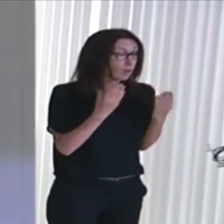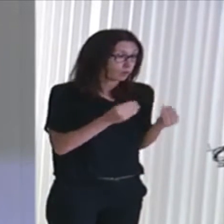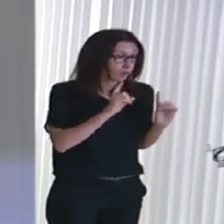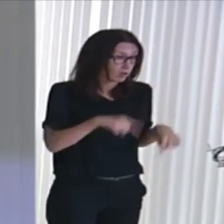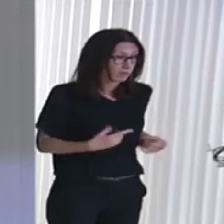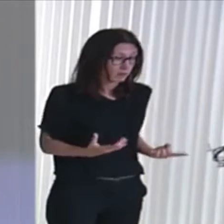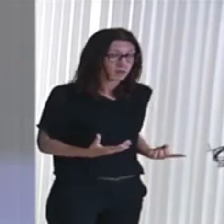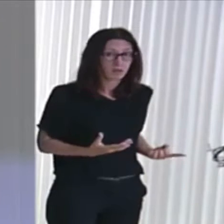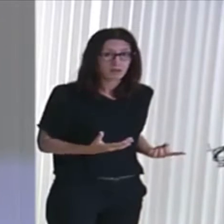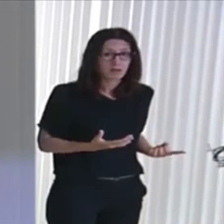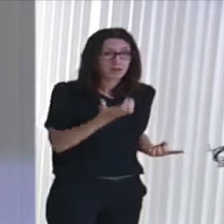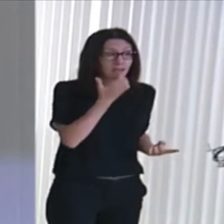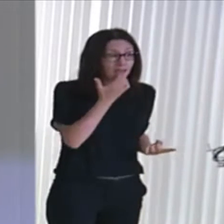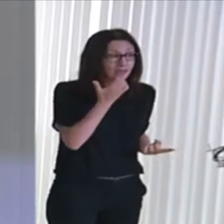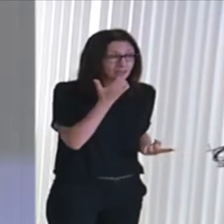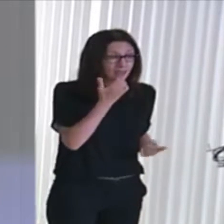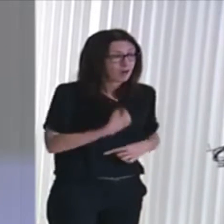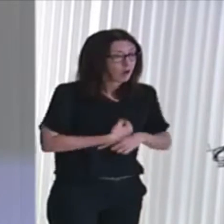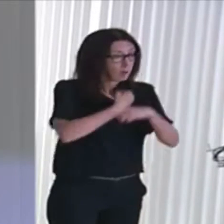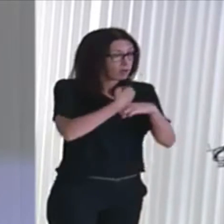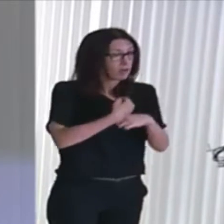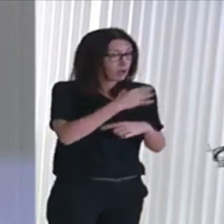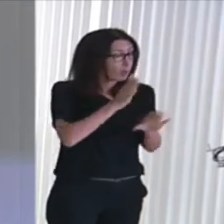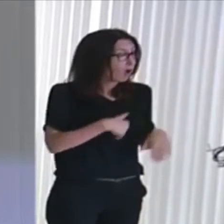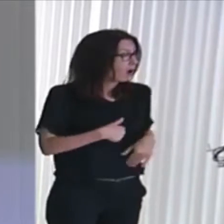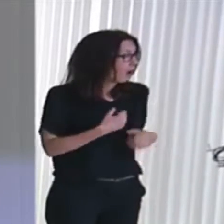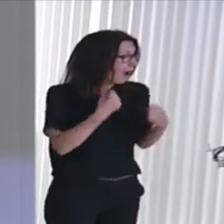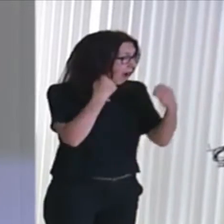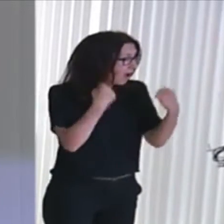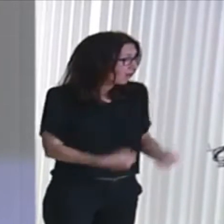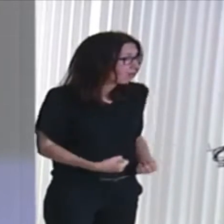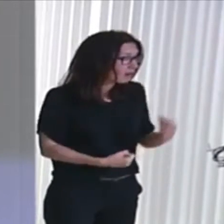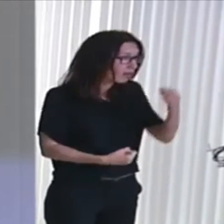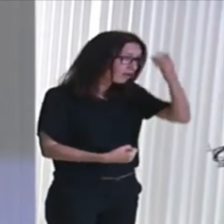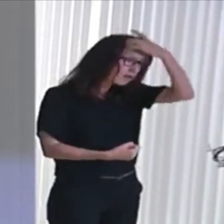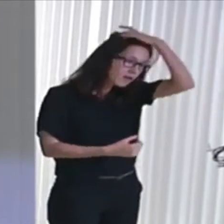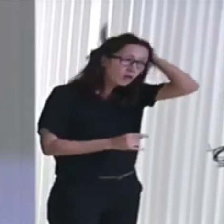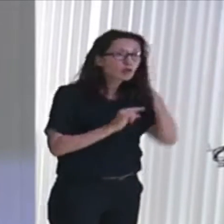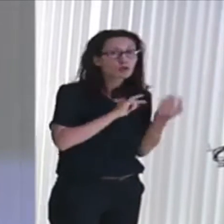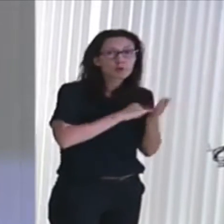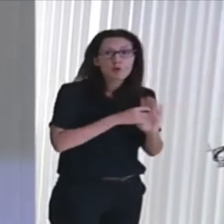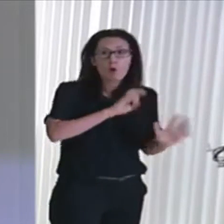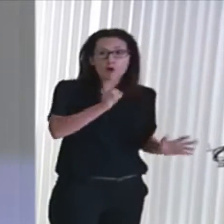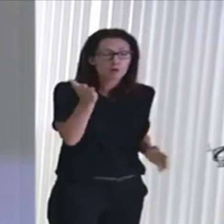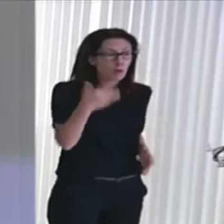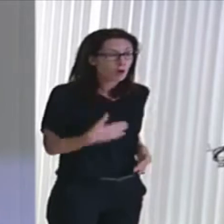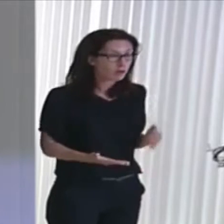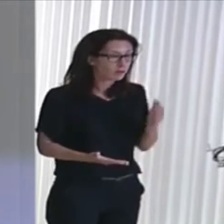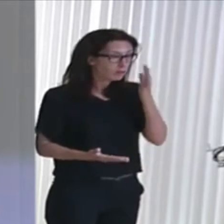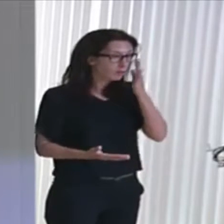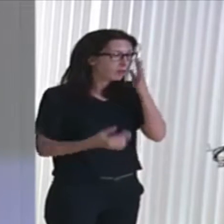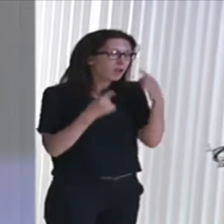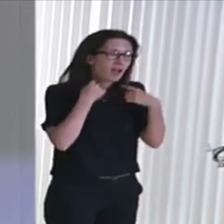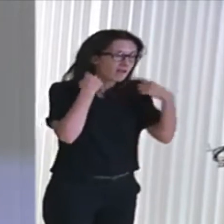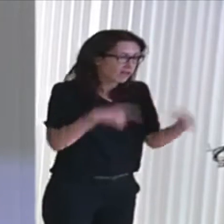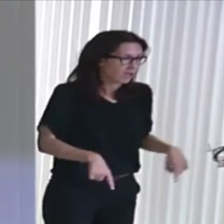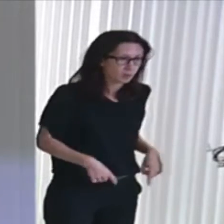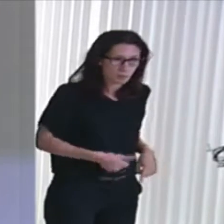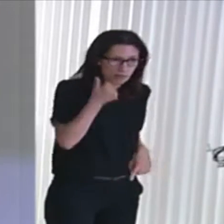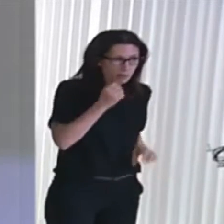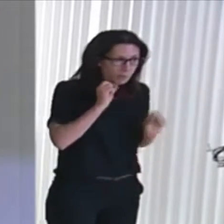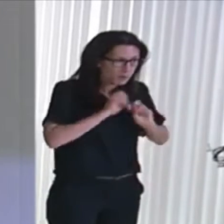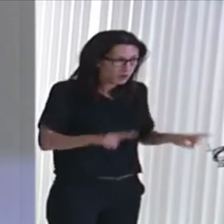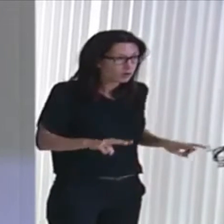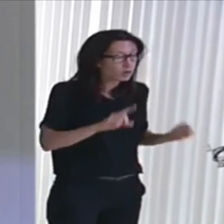perseverancia. Entonces, cuando es por obligación, porque es que no me queda otra, es que el fracaso es muchísimo mayor y además